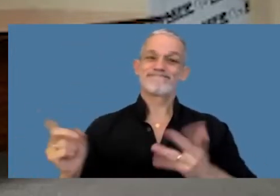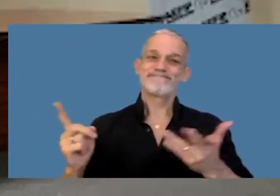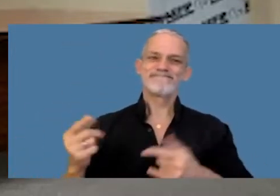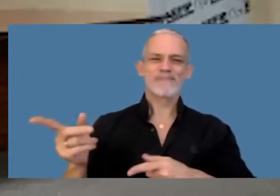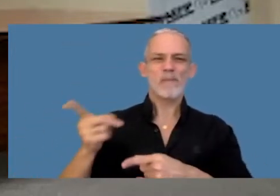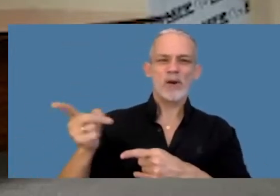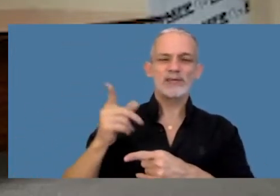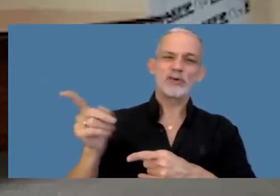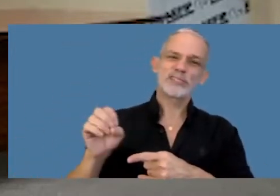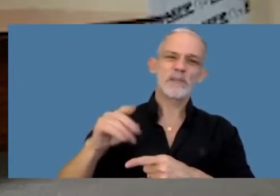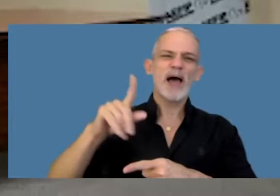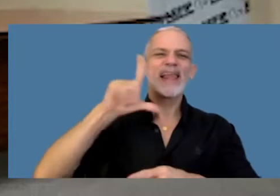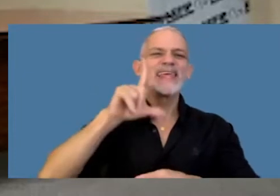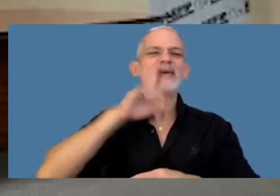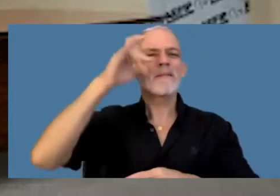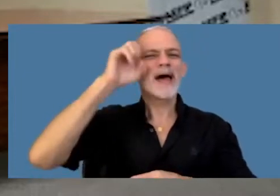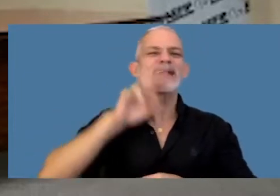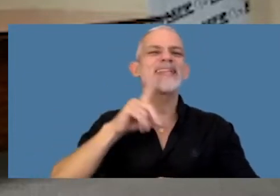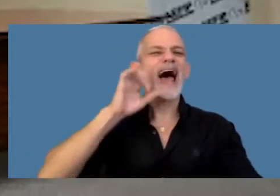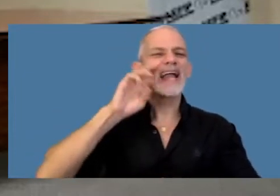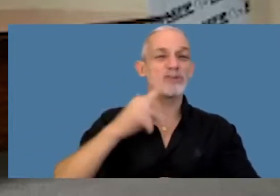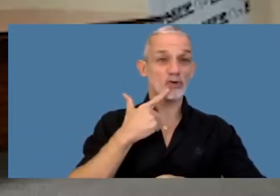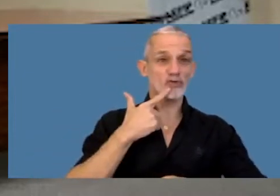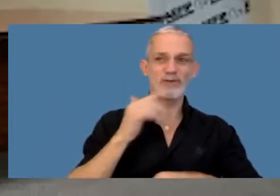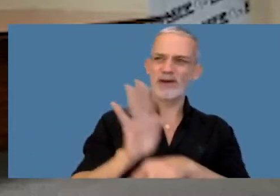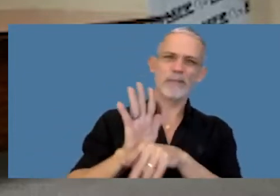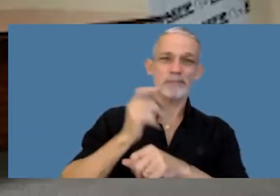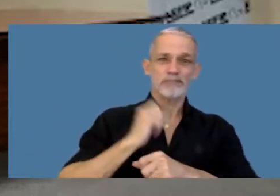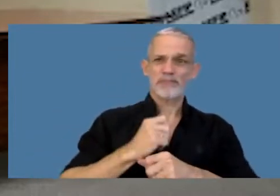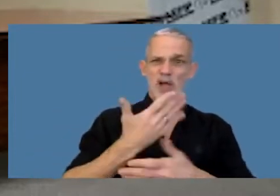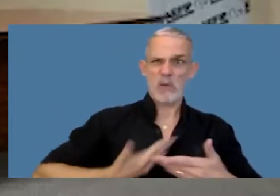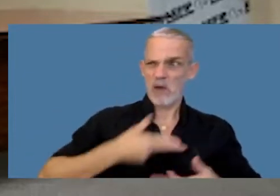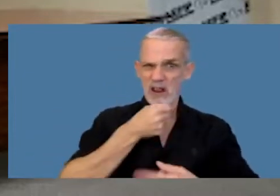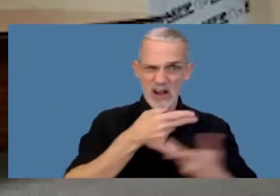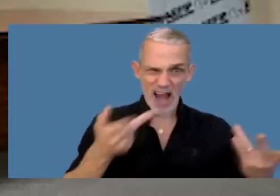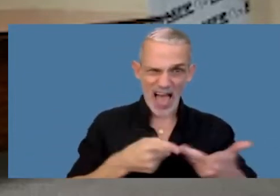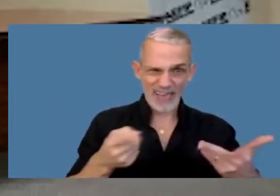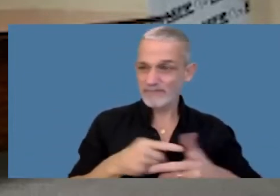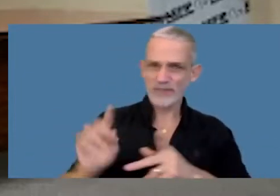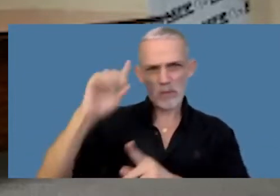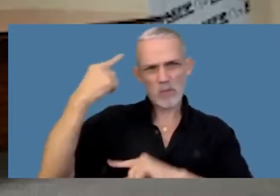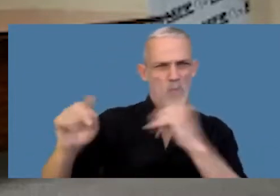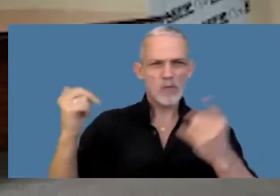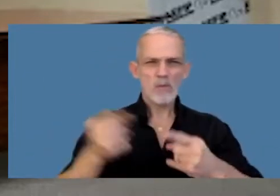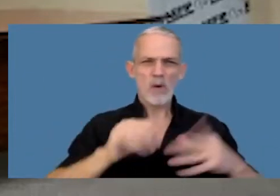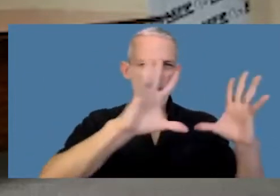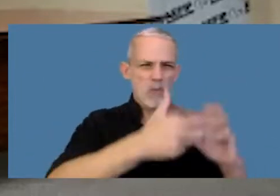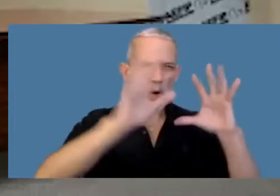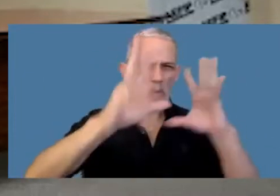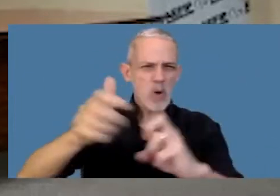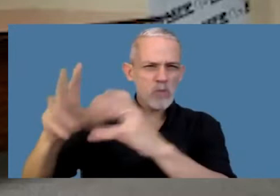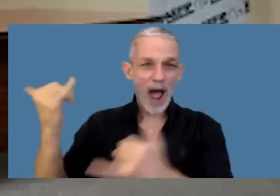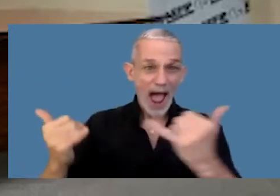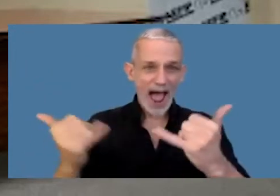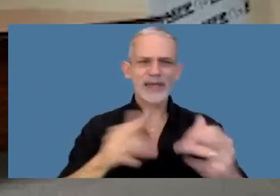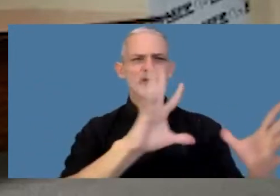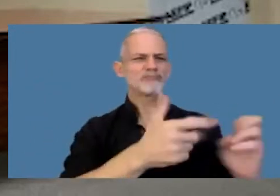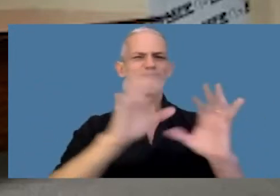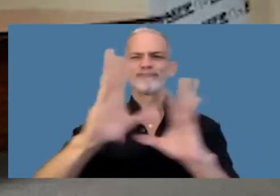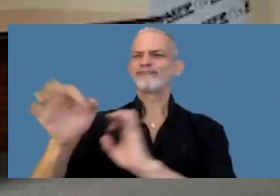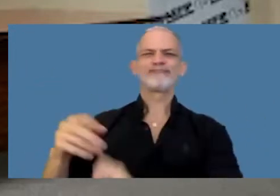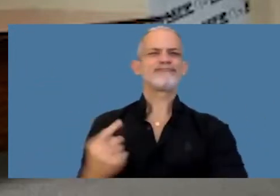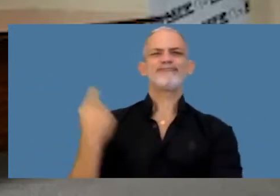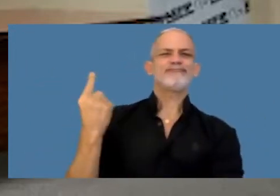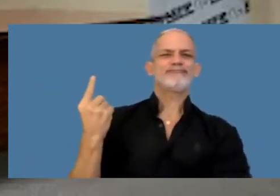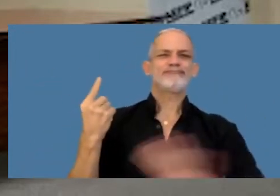llaman libertarios, porque se asimilan a los anarquistas en el sentido de destruir todo lo que existe y sustituirlo por